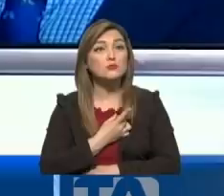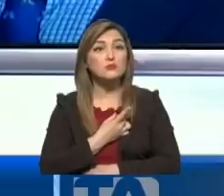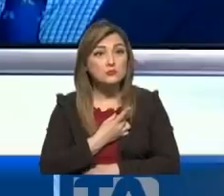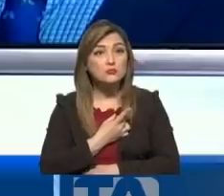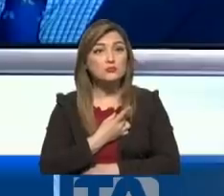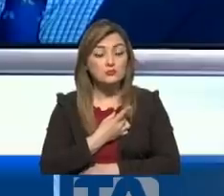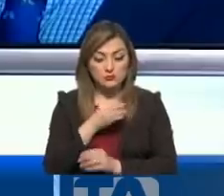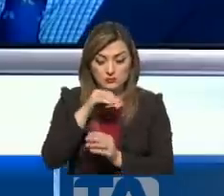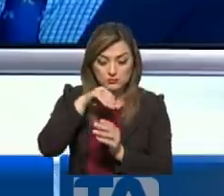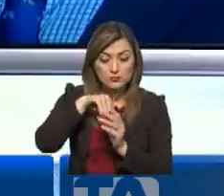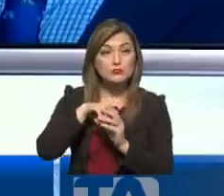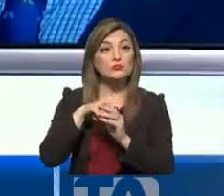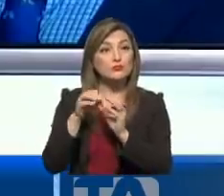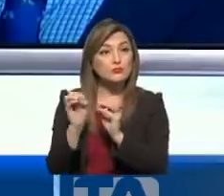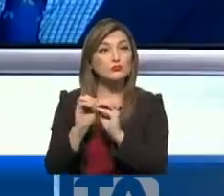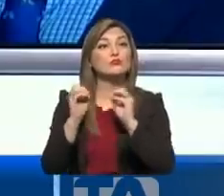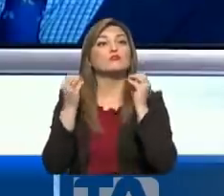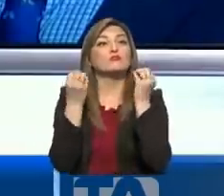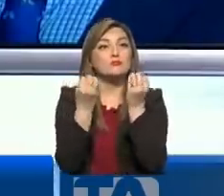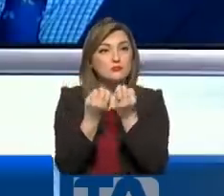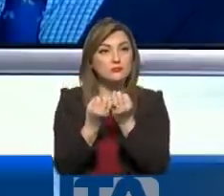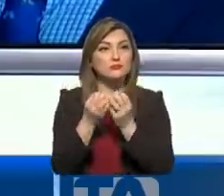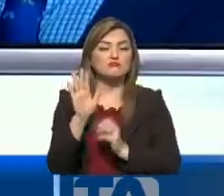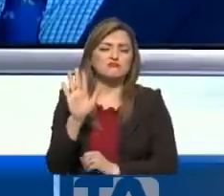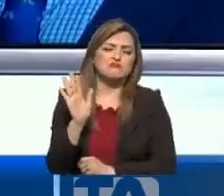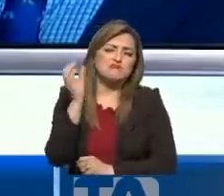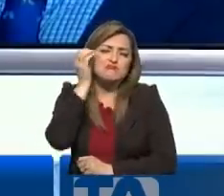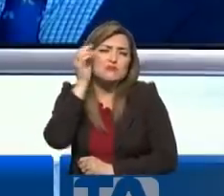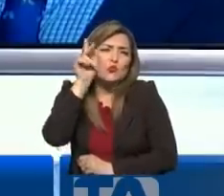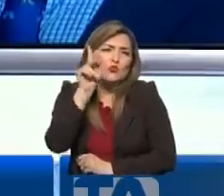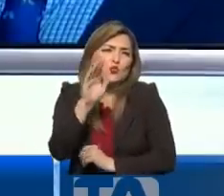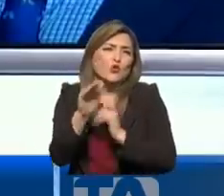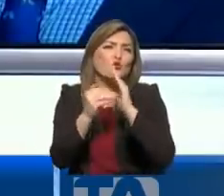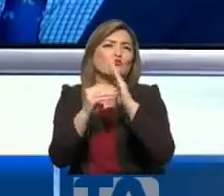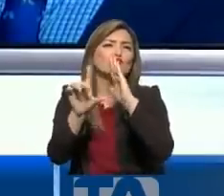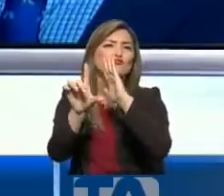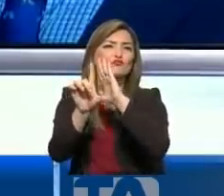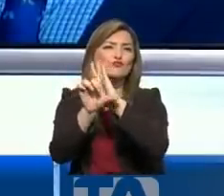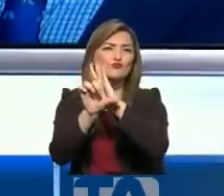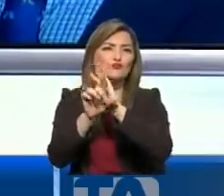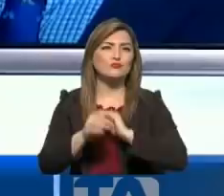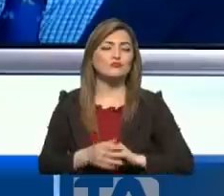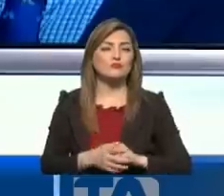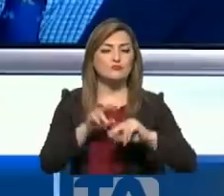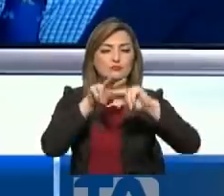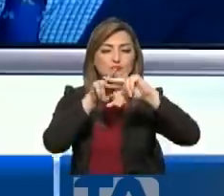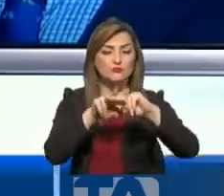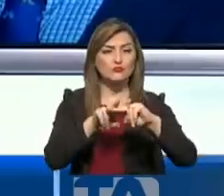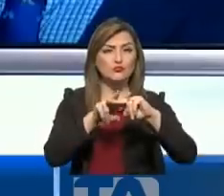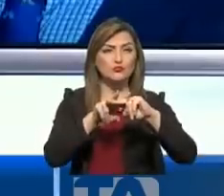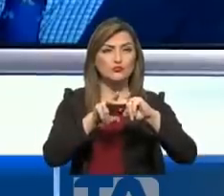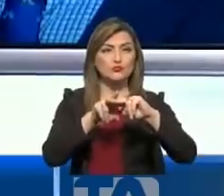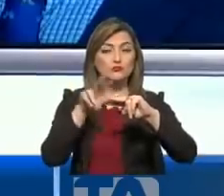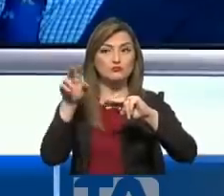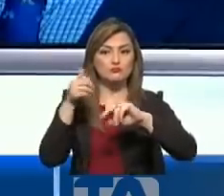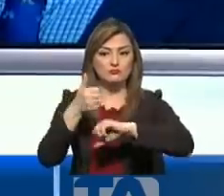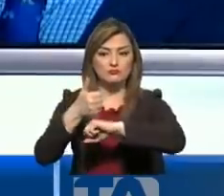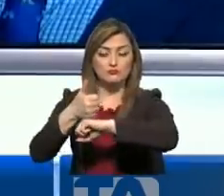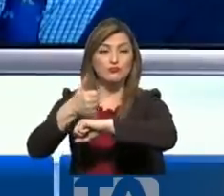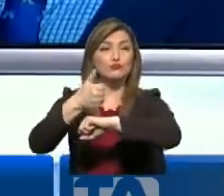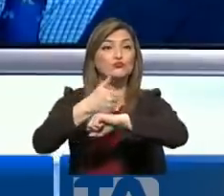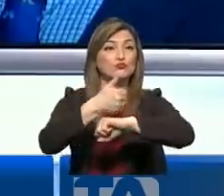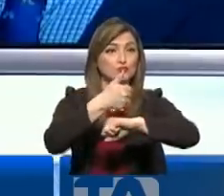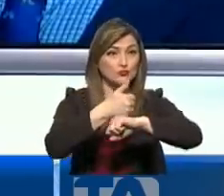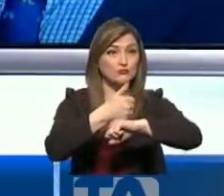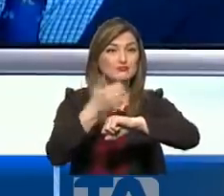en el interior del organismo que, a su criterio, contravienen la ley. Se refirió a la revisión de las designaciones de autoridades hechas